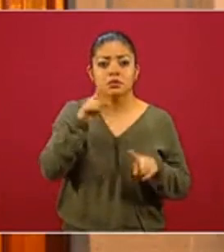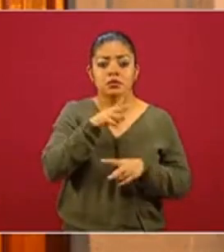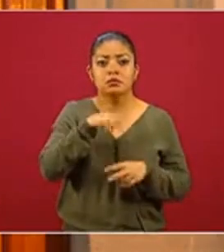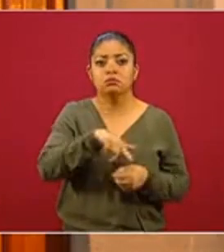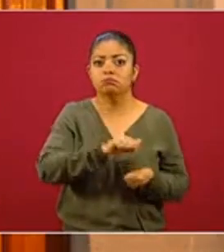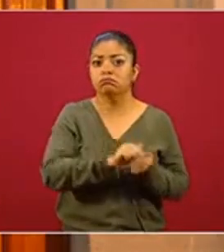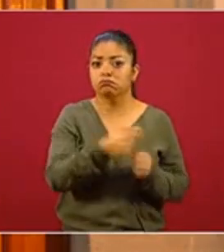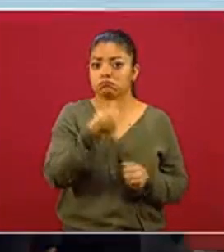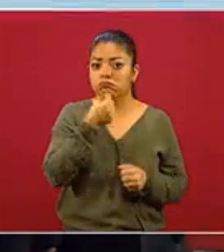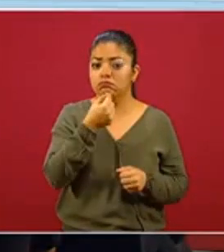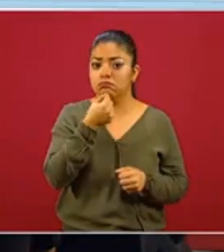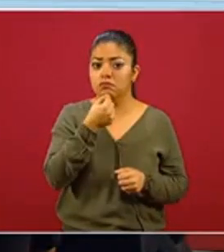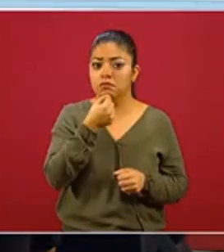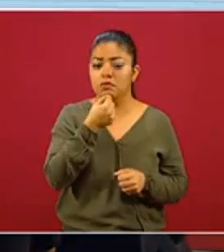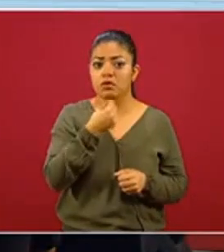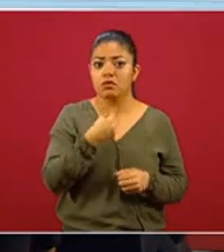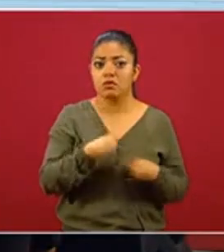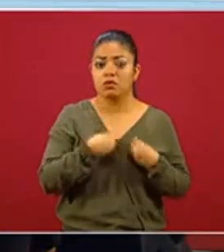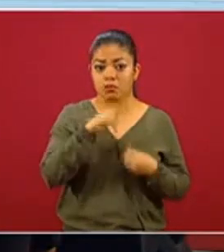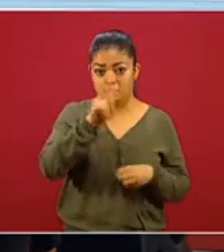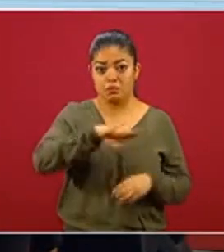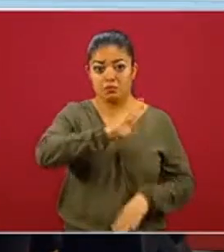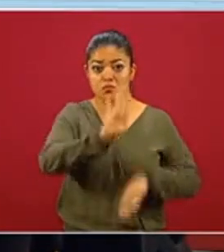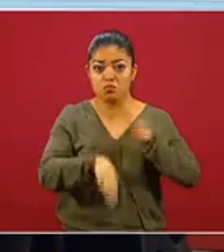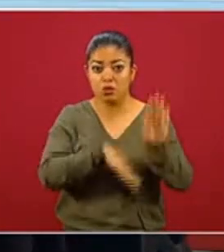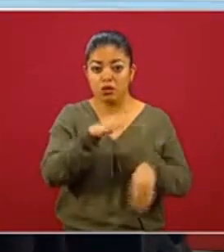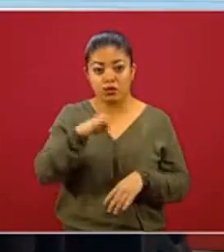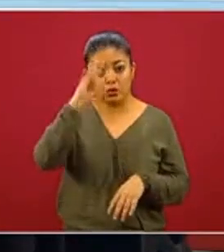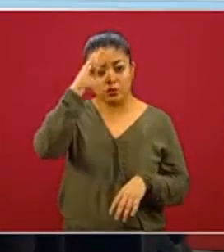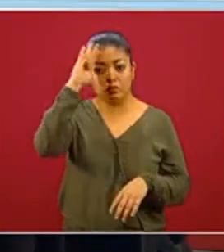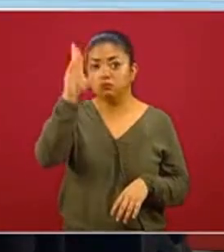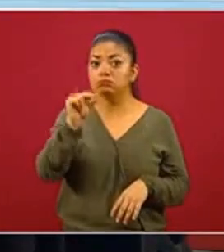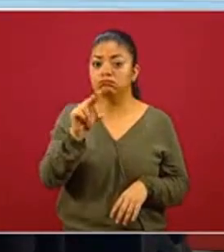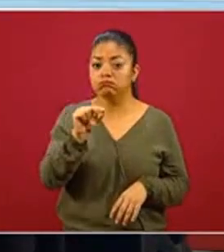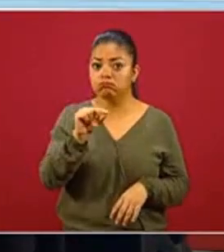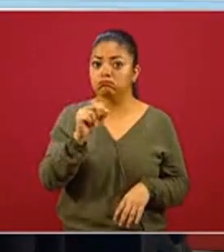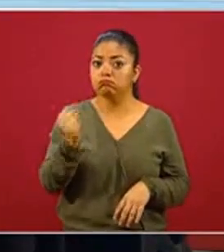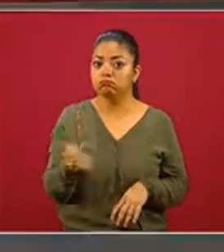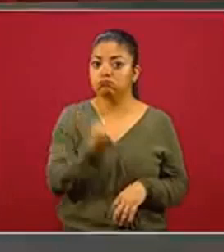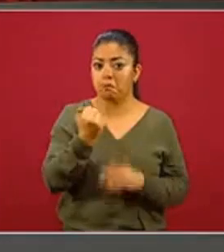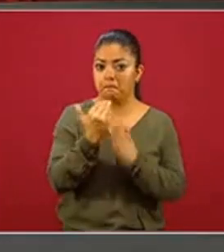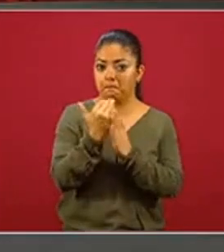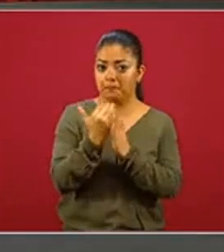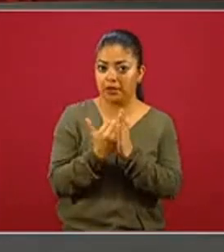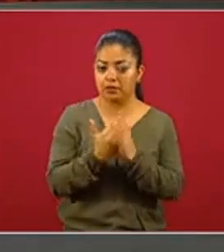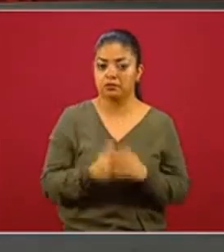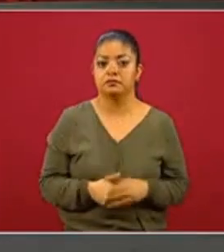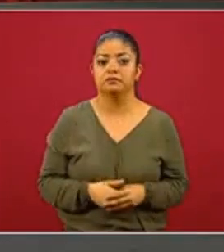Y la mortalidad es muy baja en la población infantil, afortunadamente. ¿La que sigue?